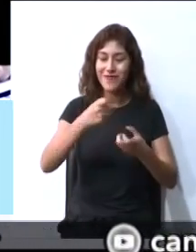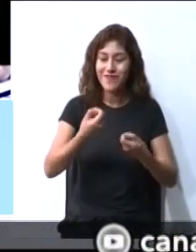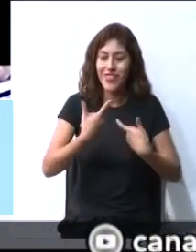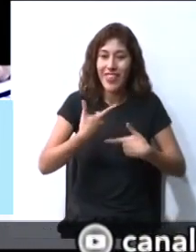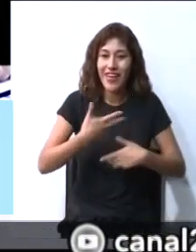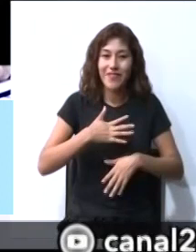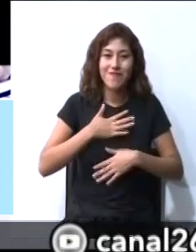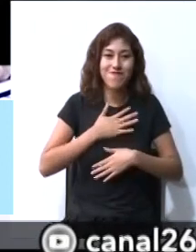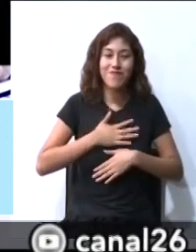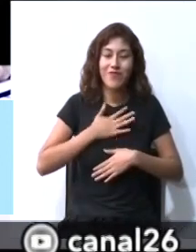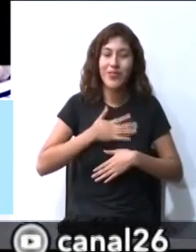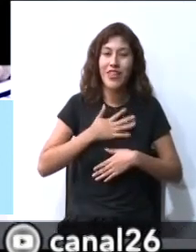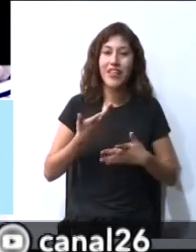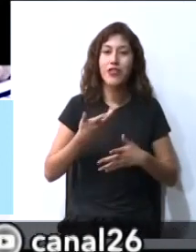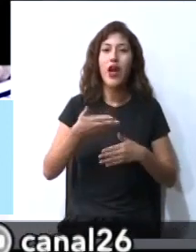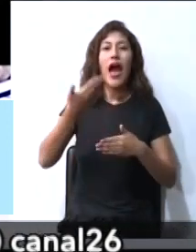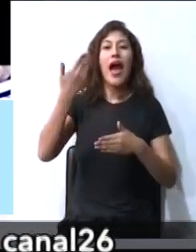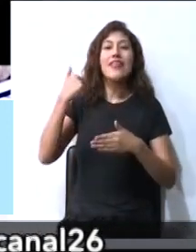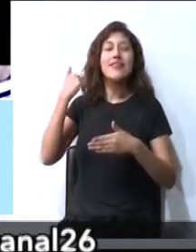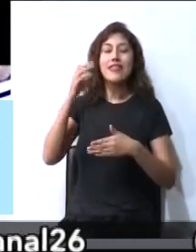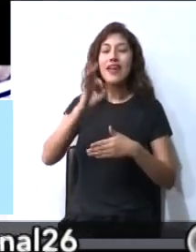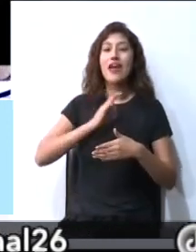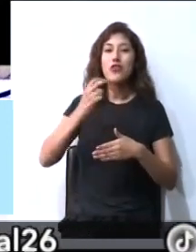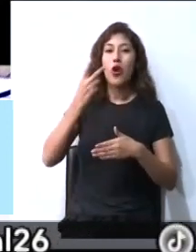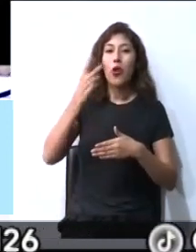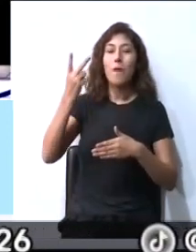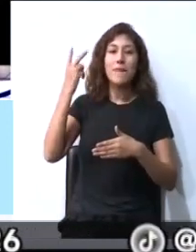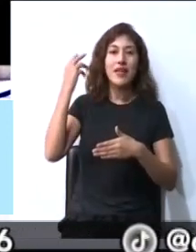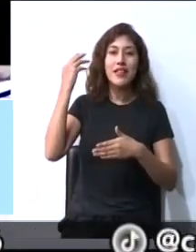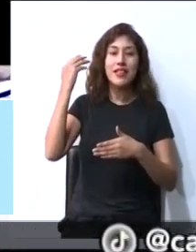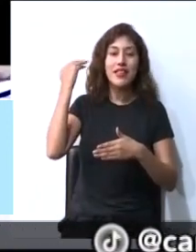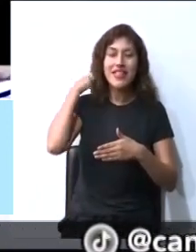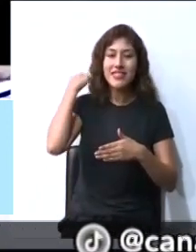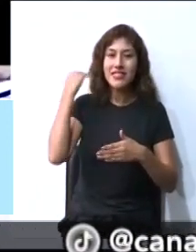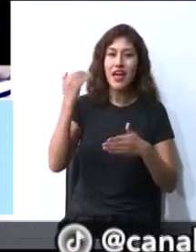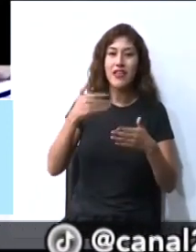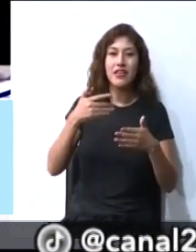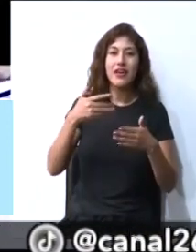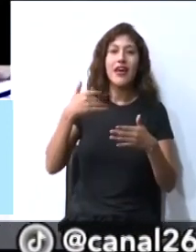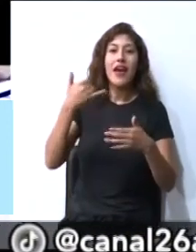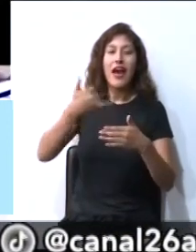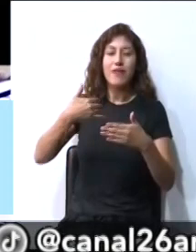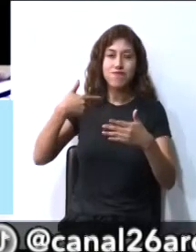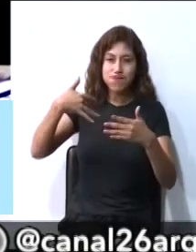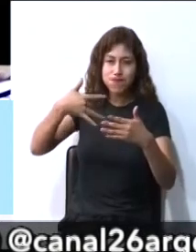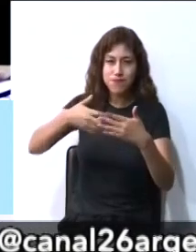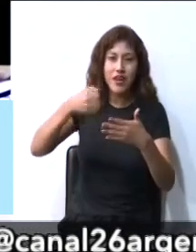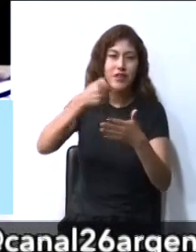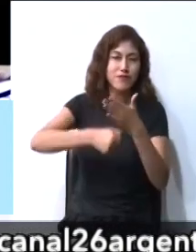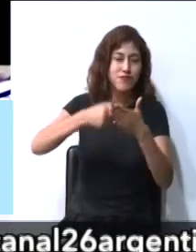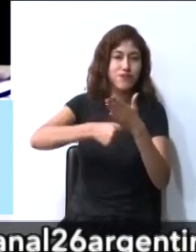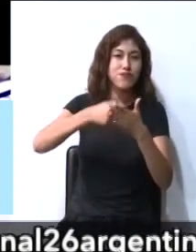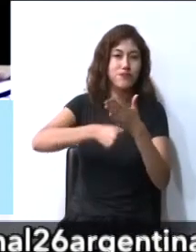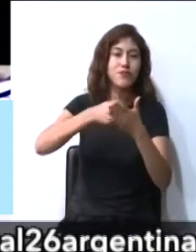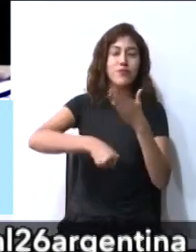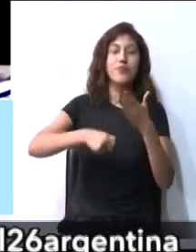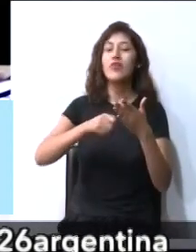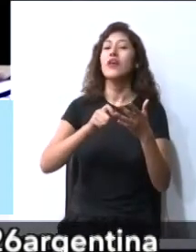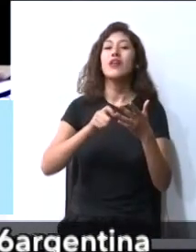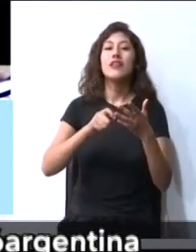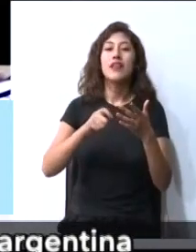2016 algo que reclamaba todo el sistema político de la ciudad durante años, que fue el traspaso de las competencias.